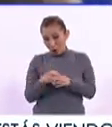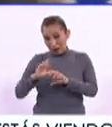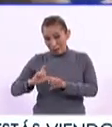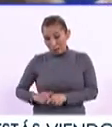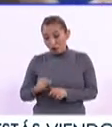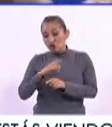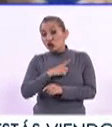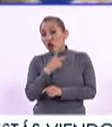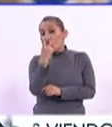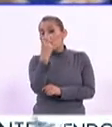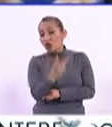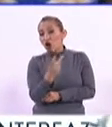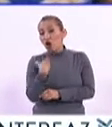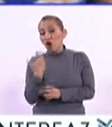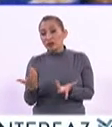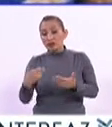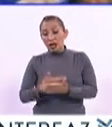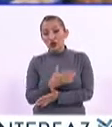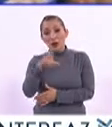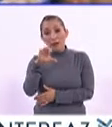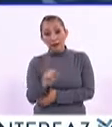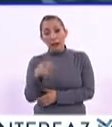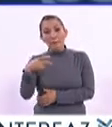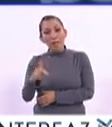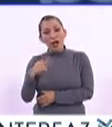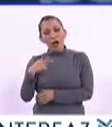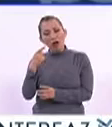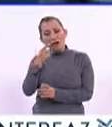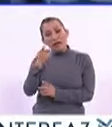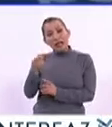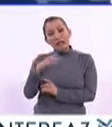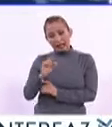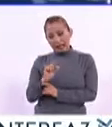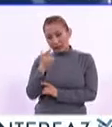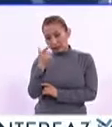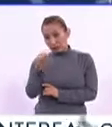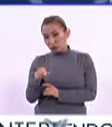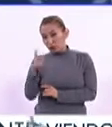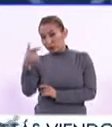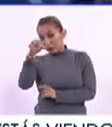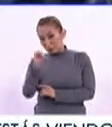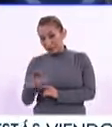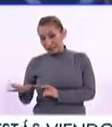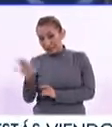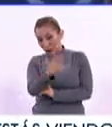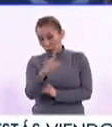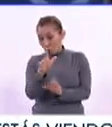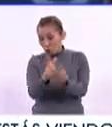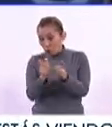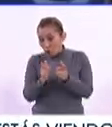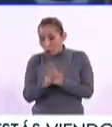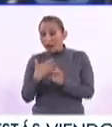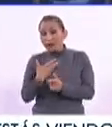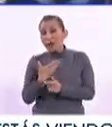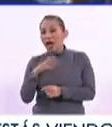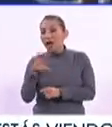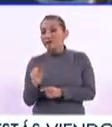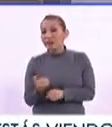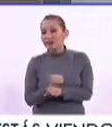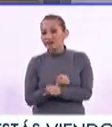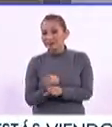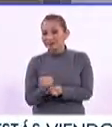campeón, solo 2 eran nacidos en África, pero omiten señalar que el 77.7% del conjunto tenía sangre